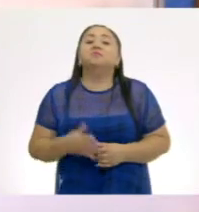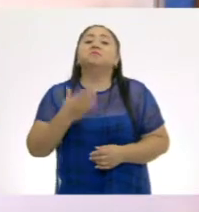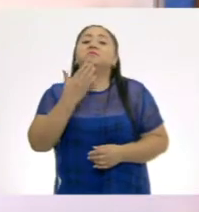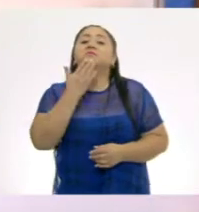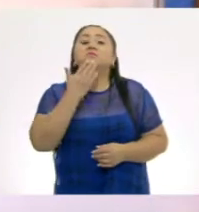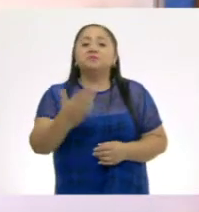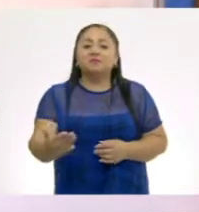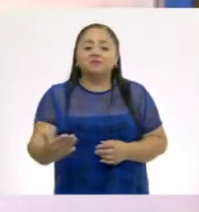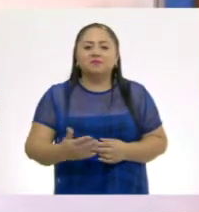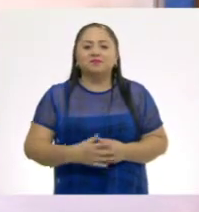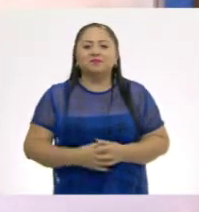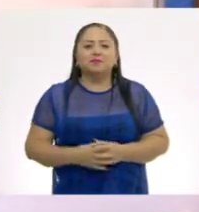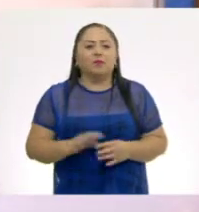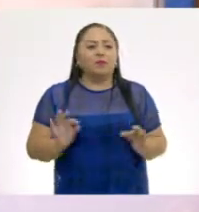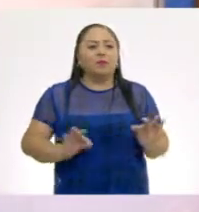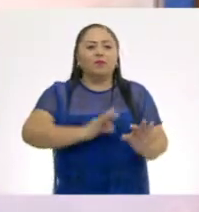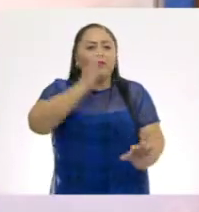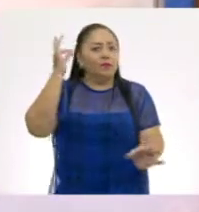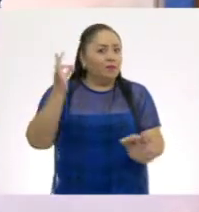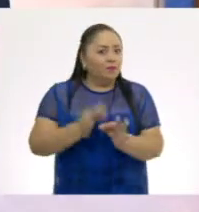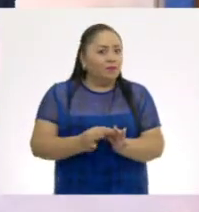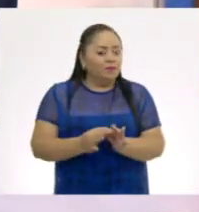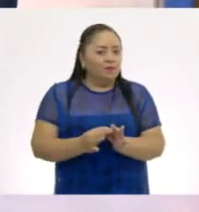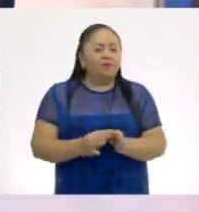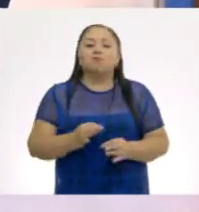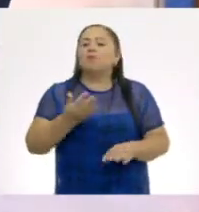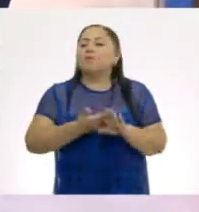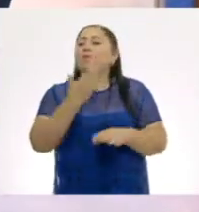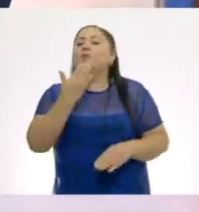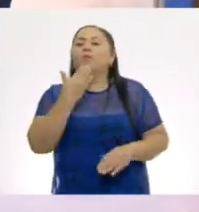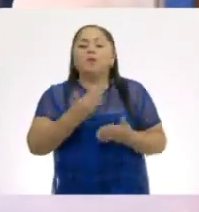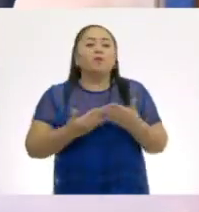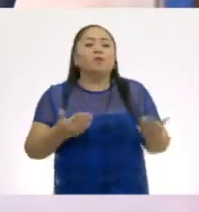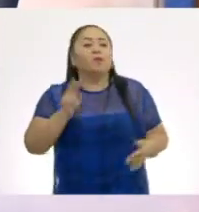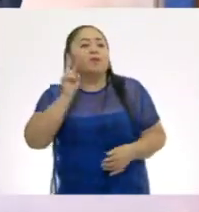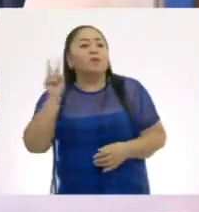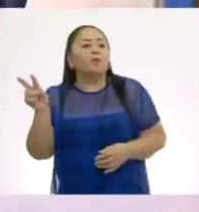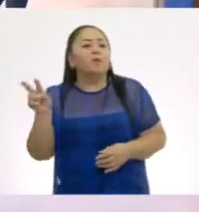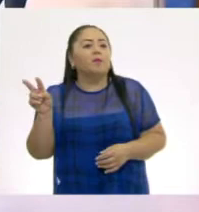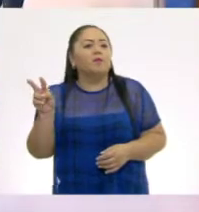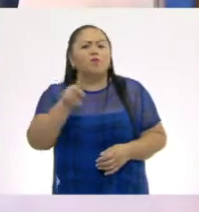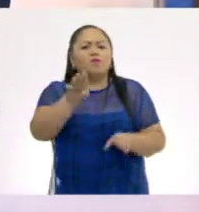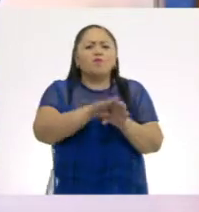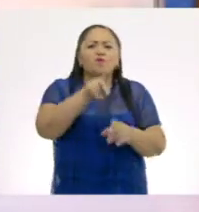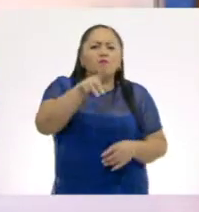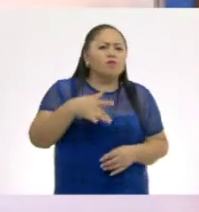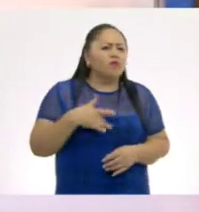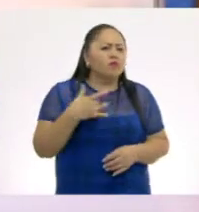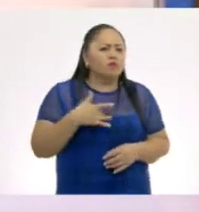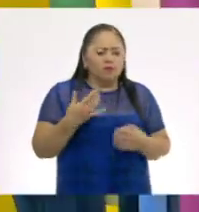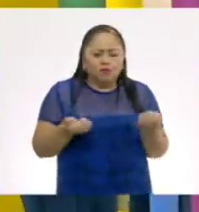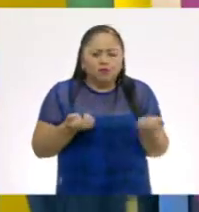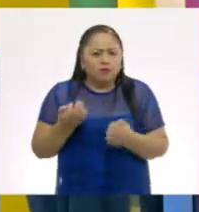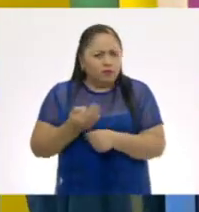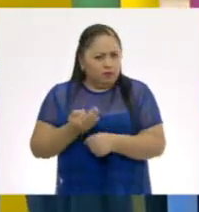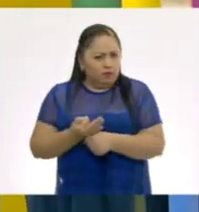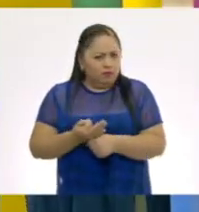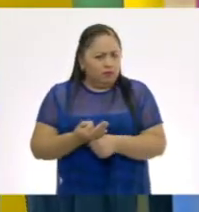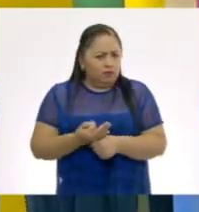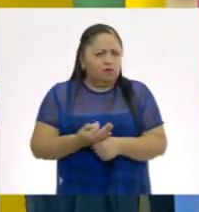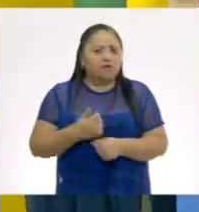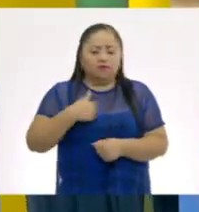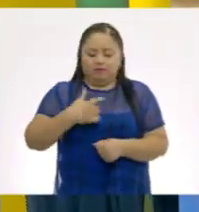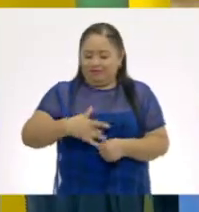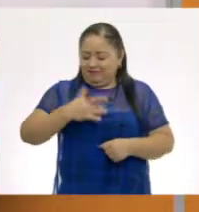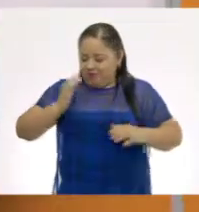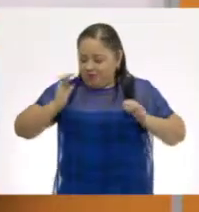bien. Y listo. Muy bien. Vamos a ver. ¿Cómo te sentiste con este ejercicio, Britza? Ay, pues ya siento mi